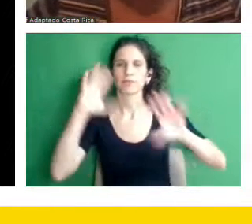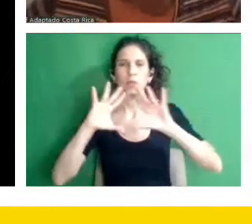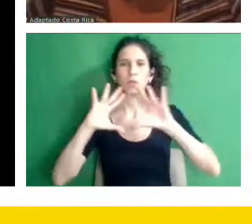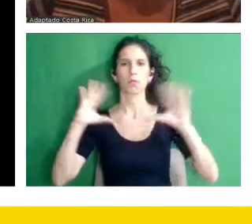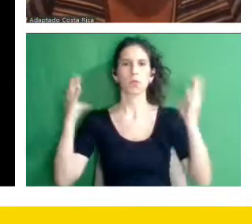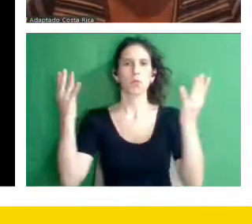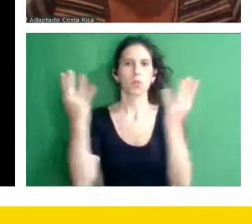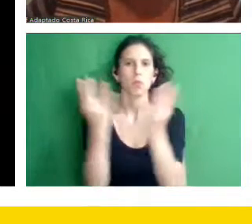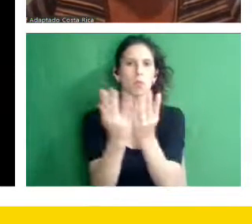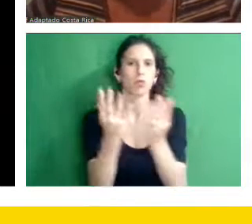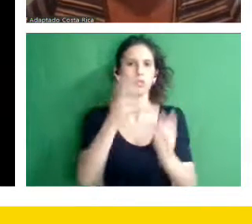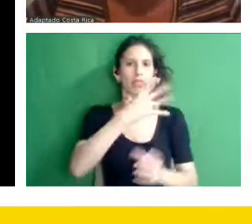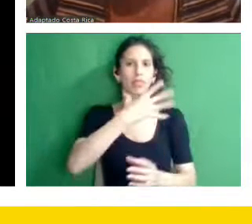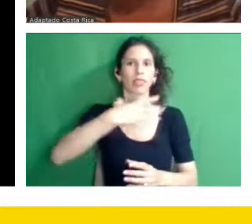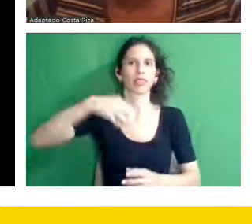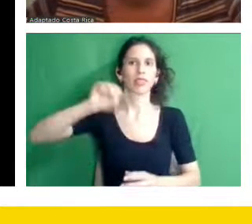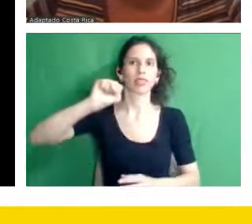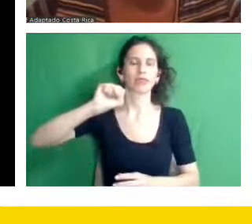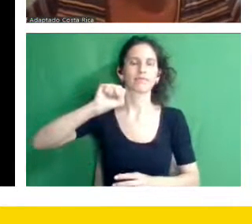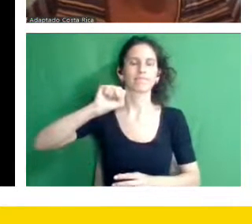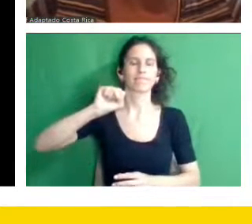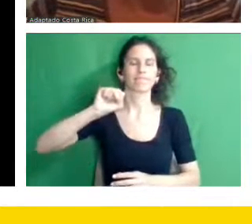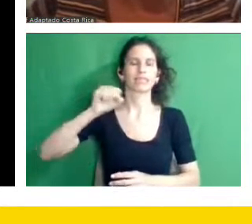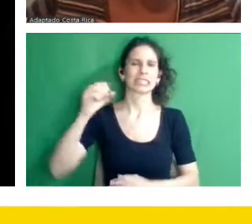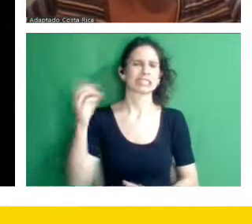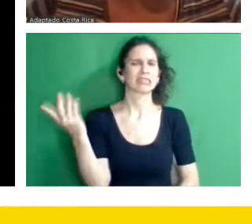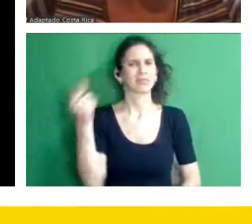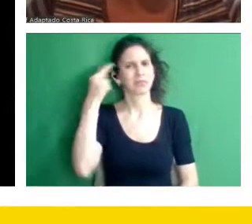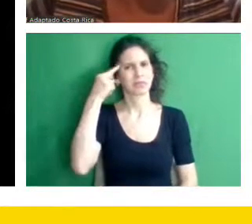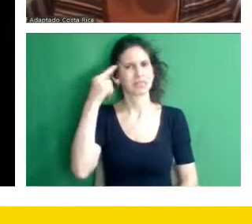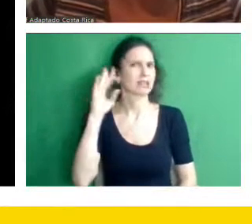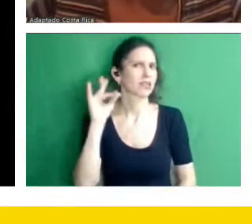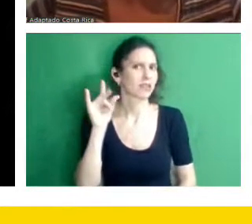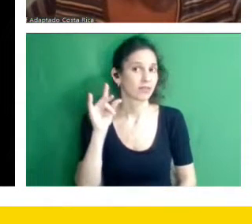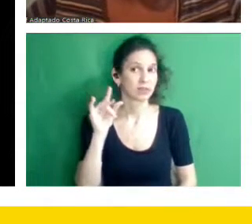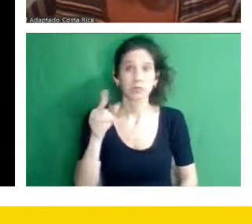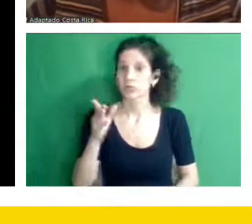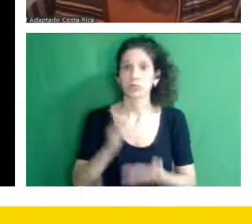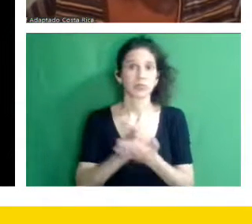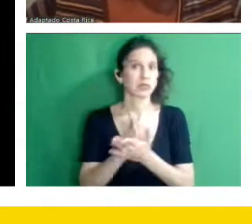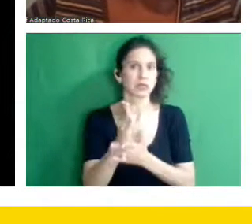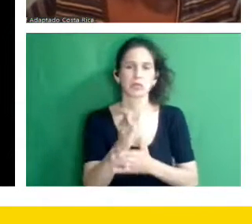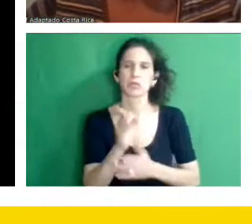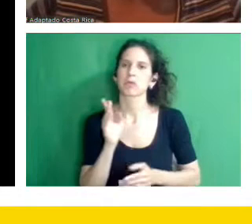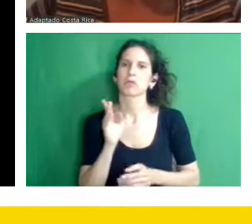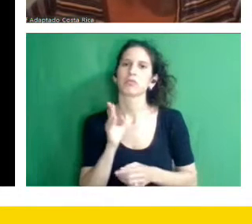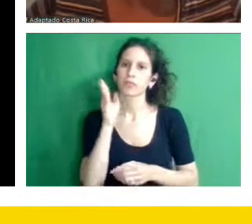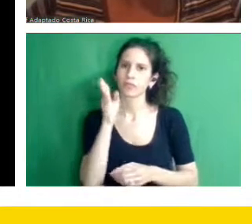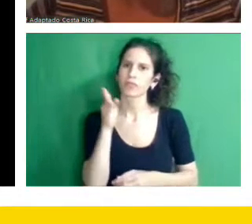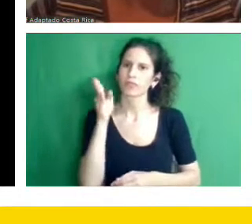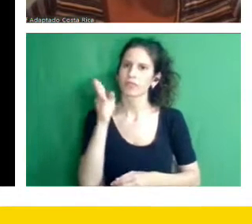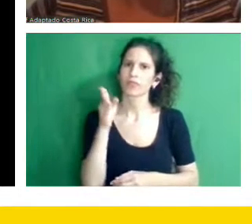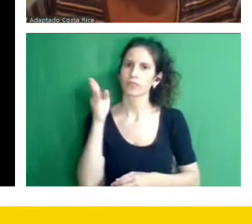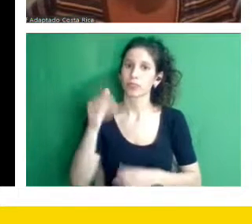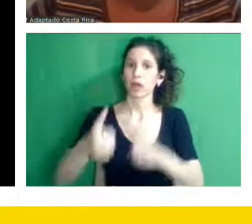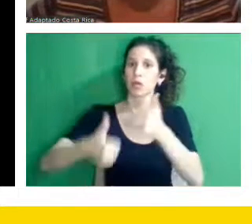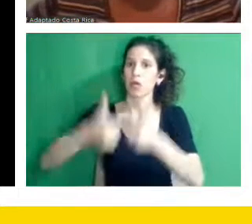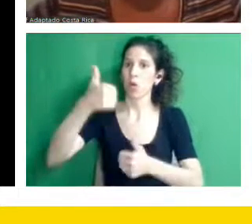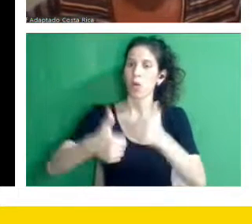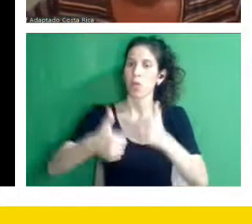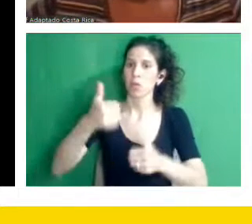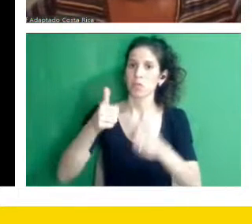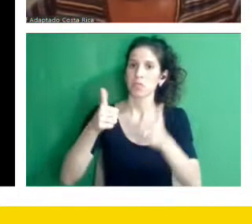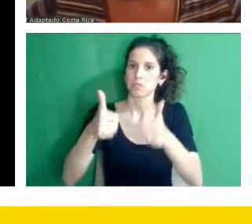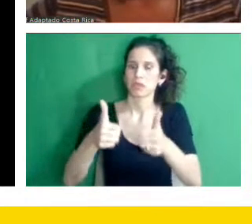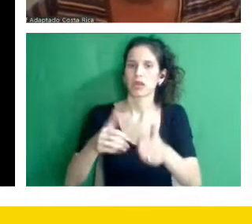siempre se logra, siempre se logra, siempre logramos llegar y logramos buenos resultados. Entonces, por ahí, en el